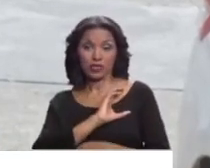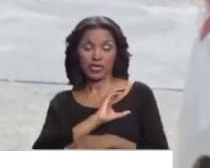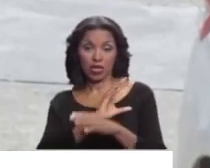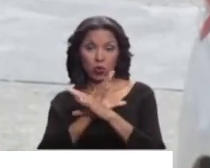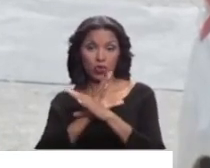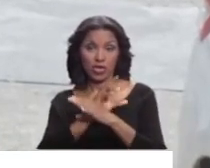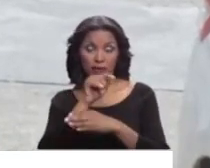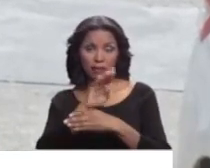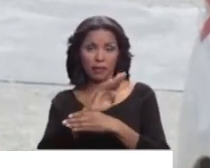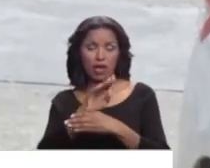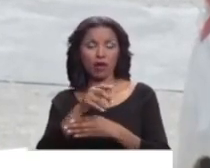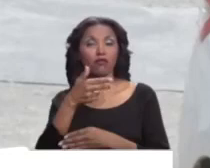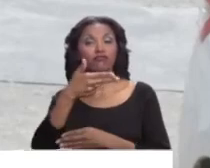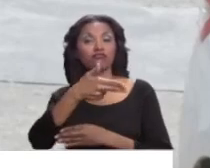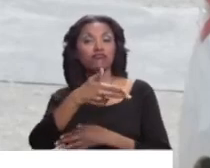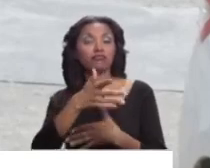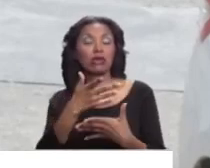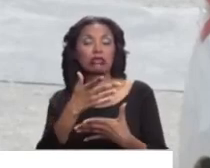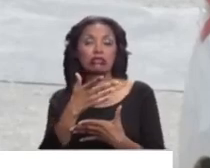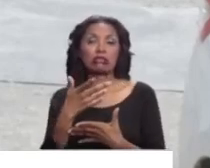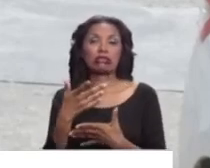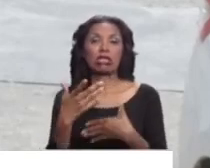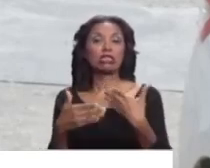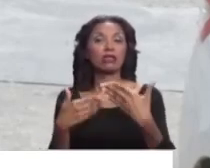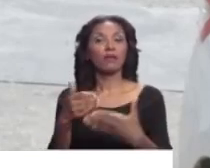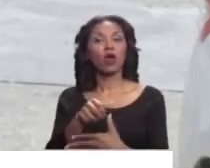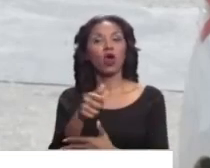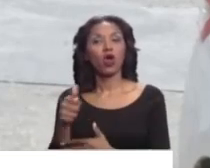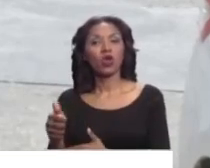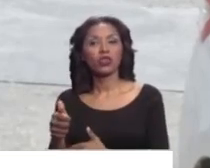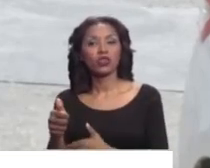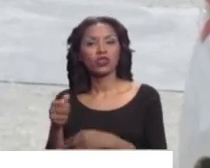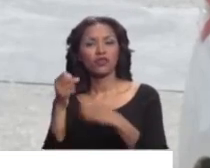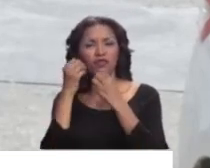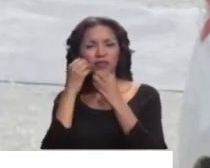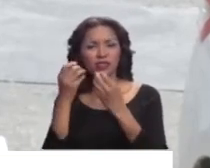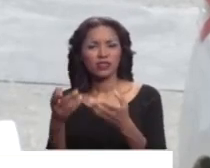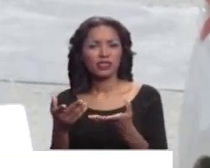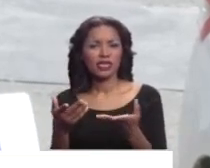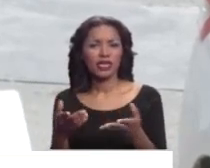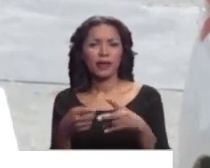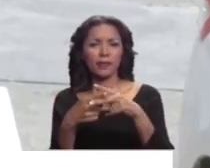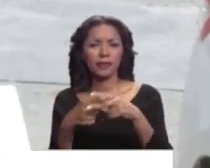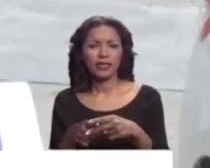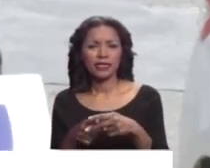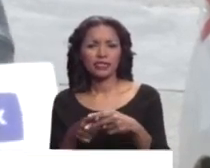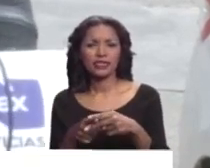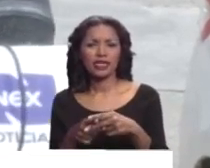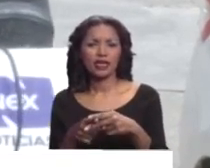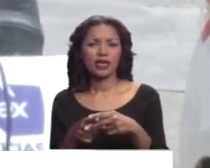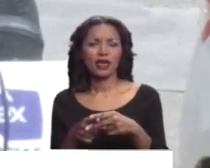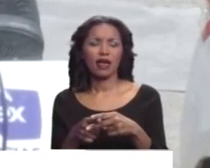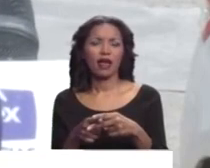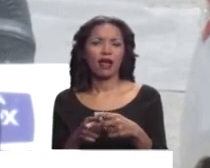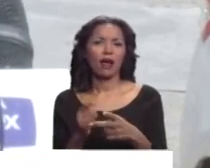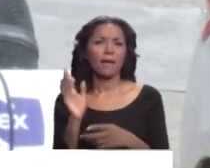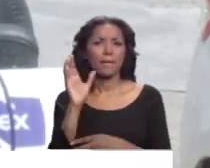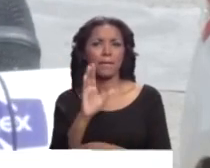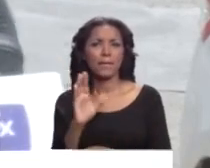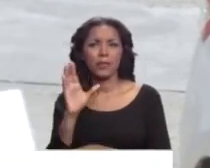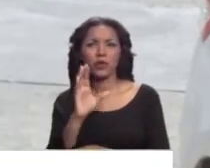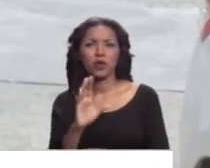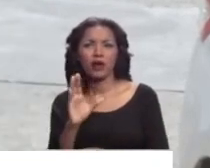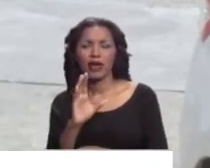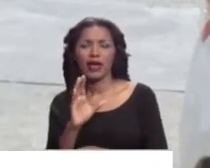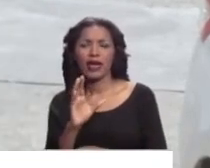unidades confirman sobre este hecho y de inmediato, con la información recabada, comienza a desarrollar una operación